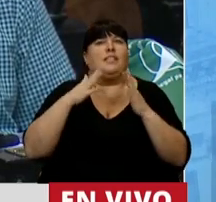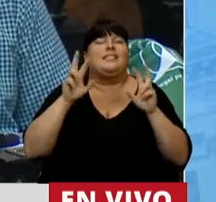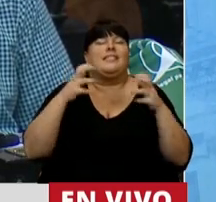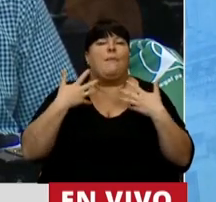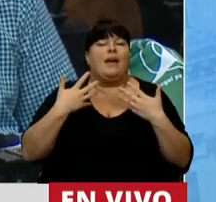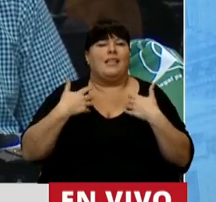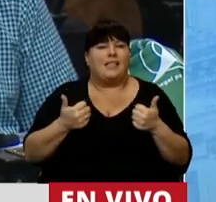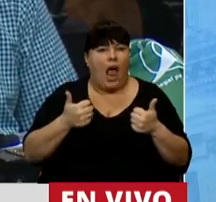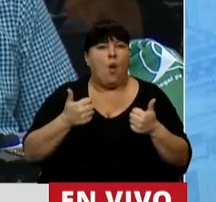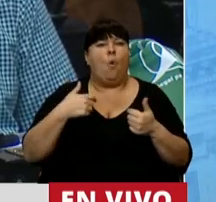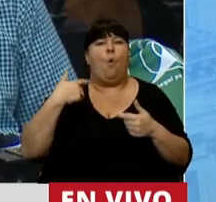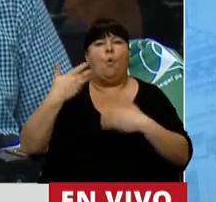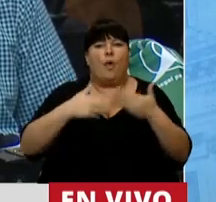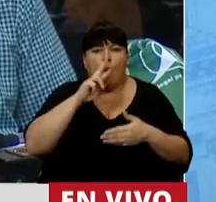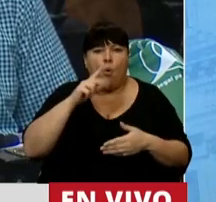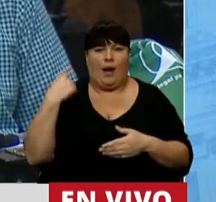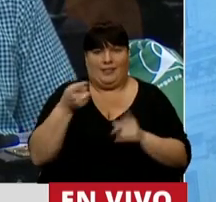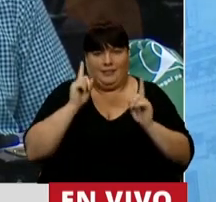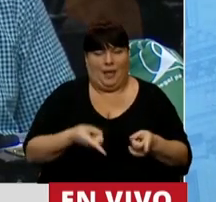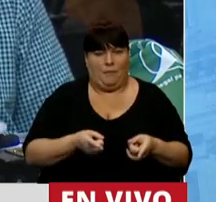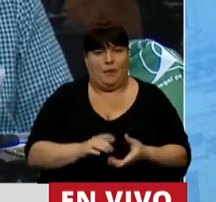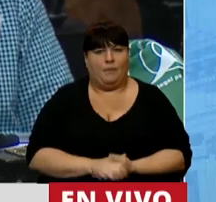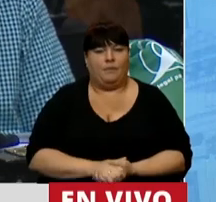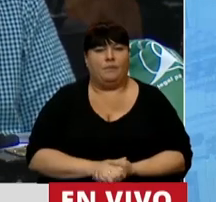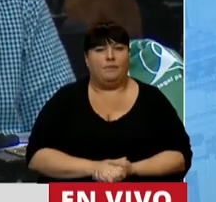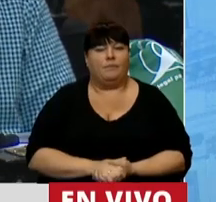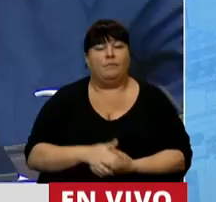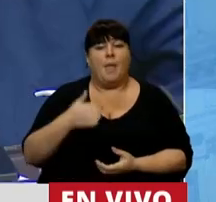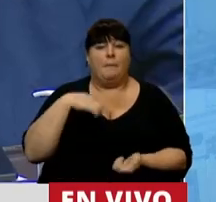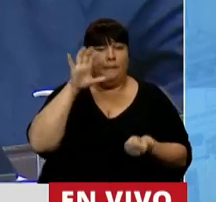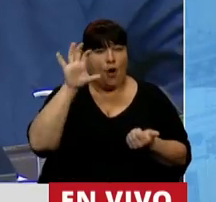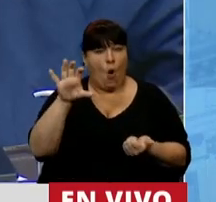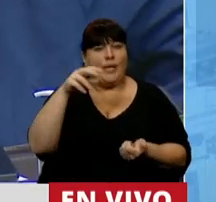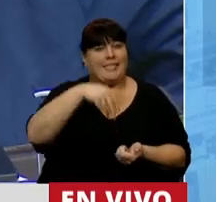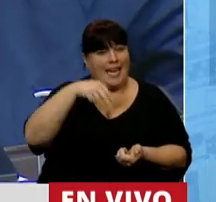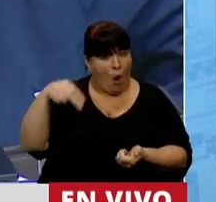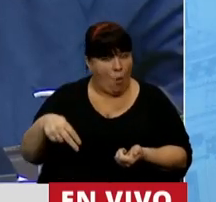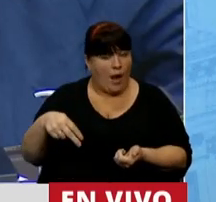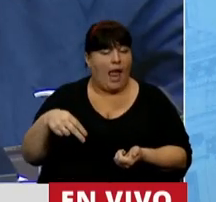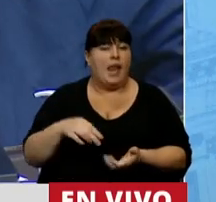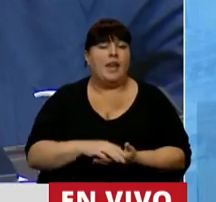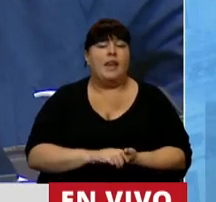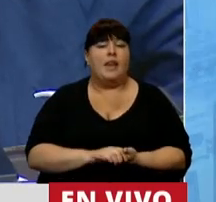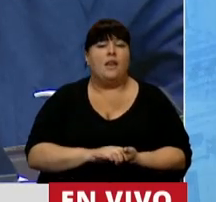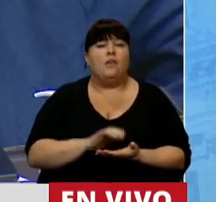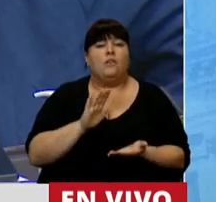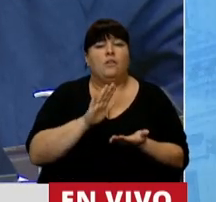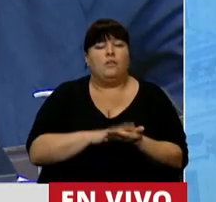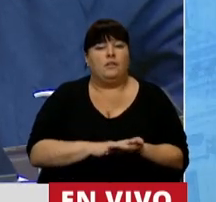nuestra construcción ciudadana y en las mujeres en particular. En mi provincia, en la provincia de Neuquén, de acuerdo a lo